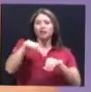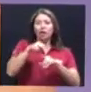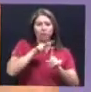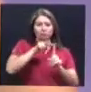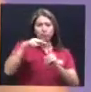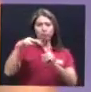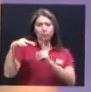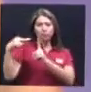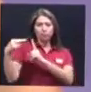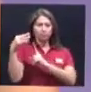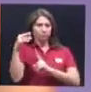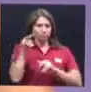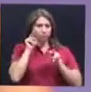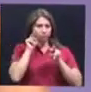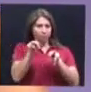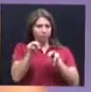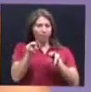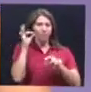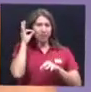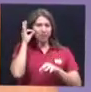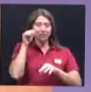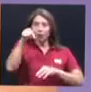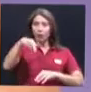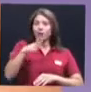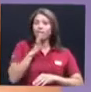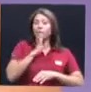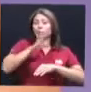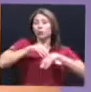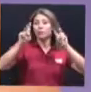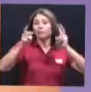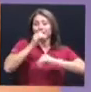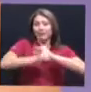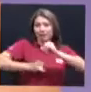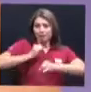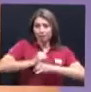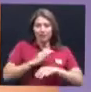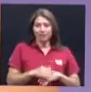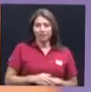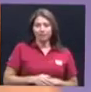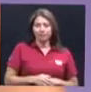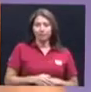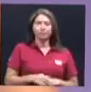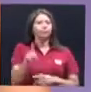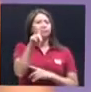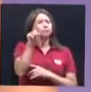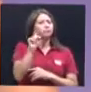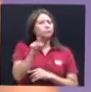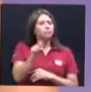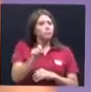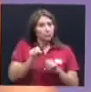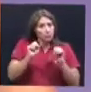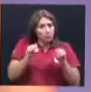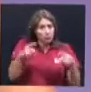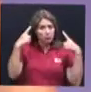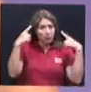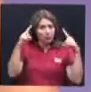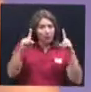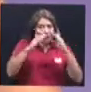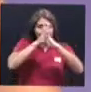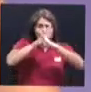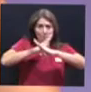femeninas Aunque hoy hablaremos de hechos internacionales es posible la paz en